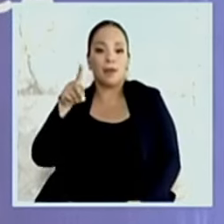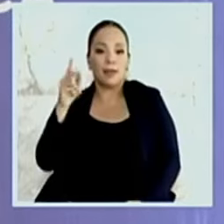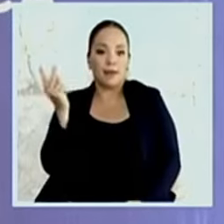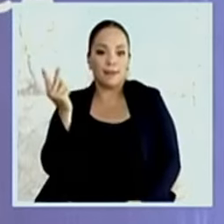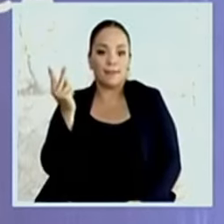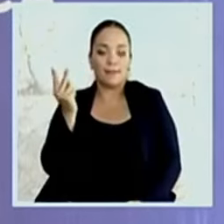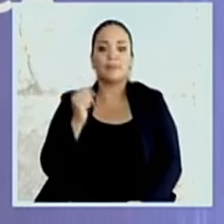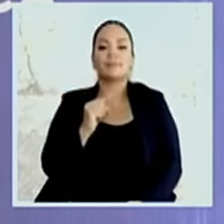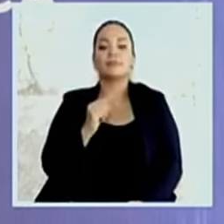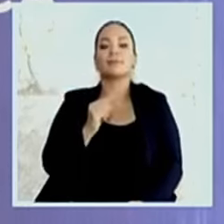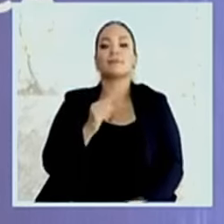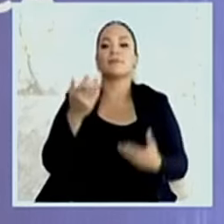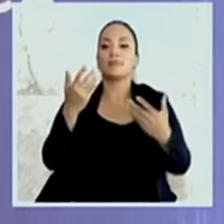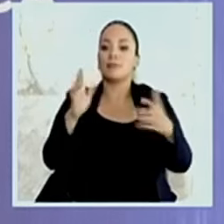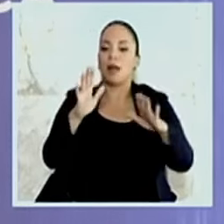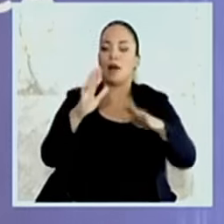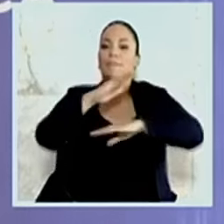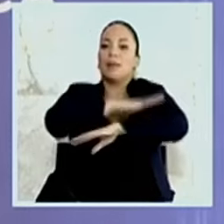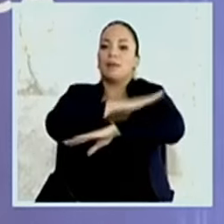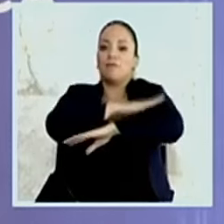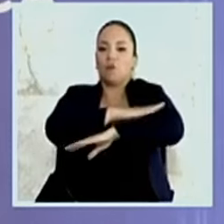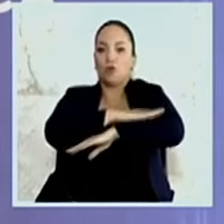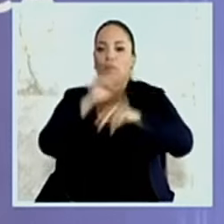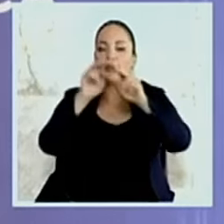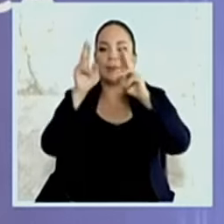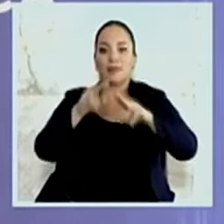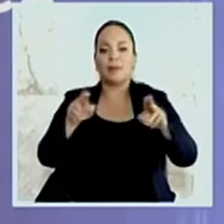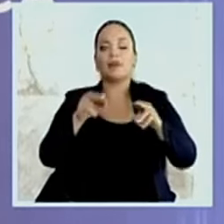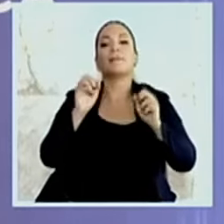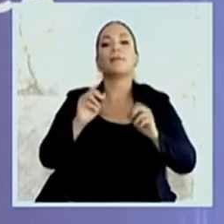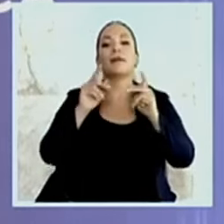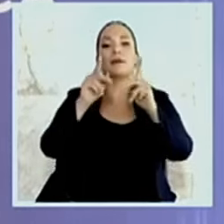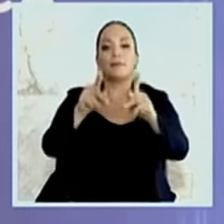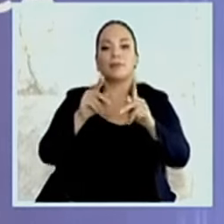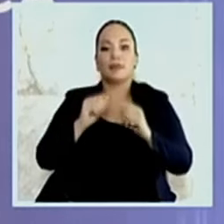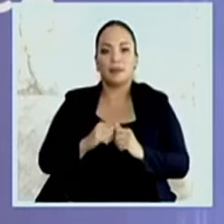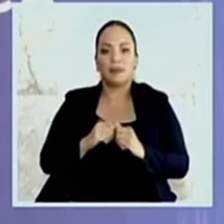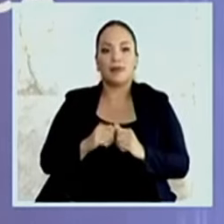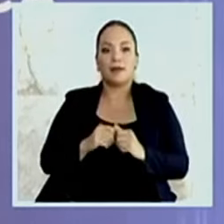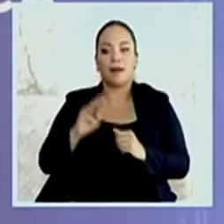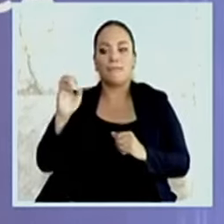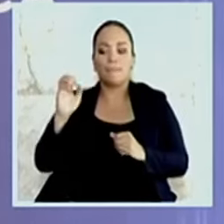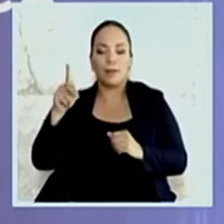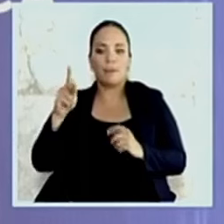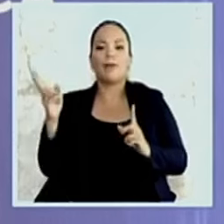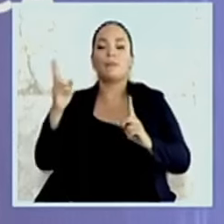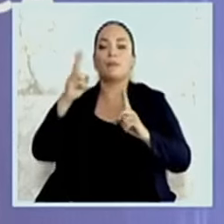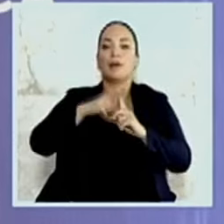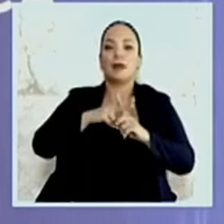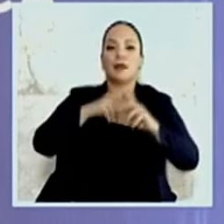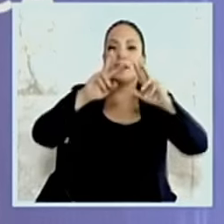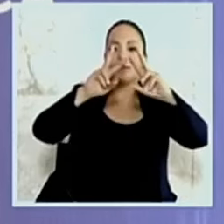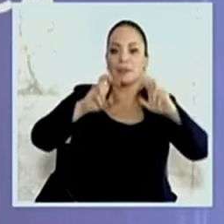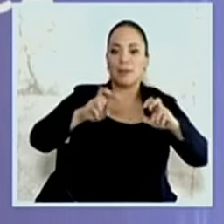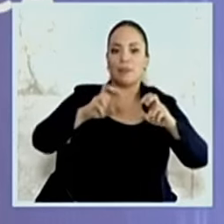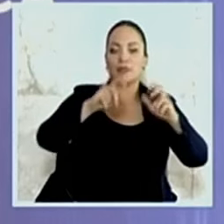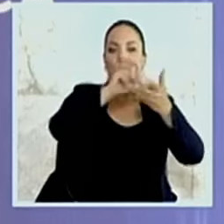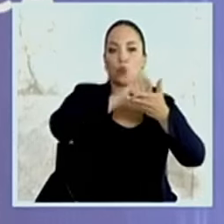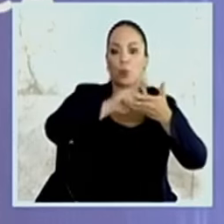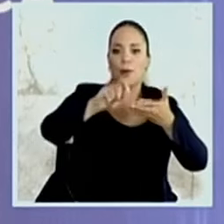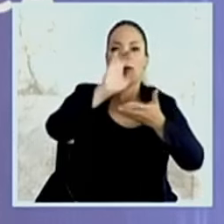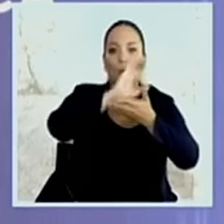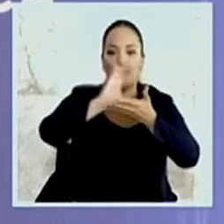los hitos se vencen. Bueno, el ICE, junto con el MEP, puso